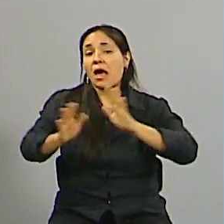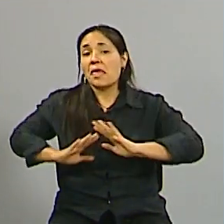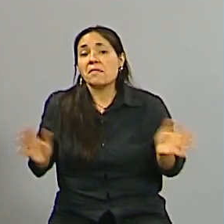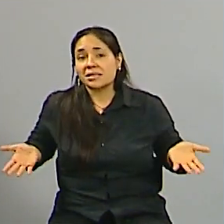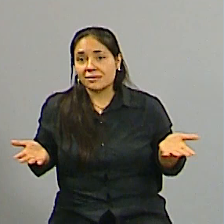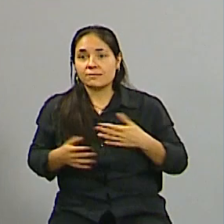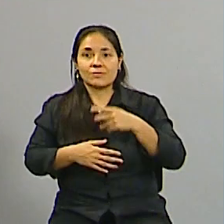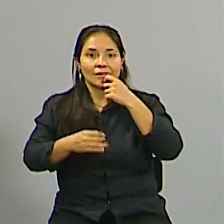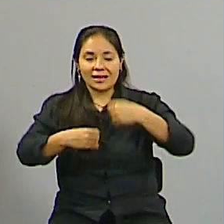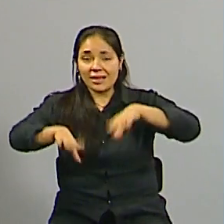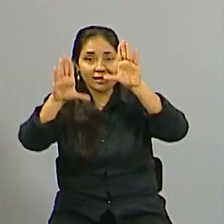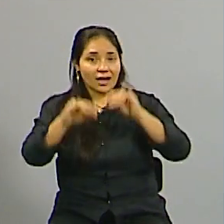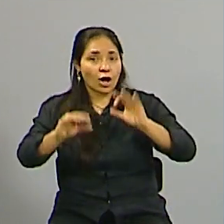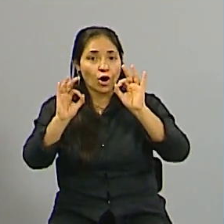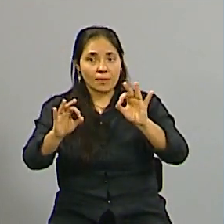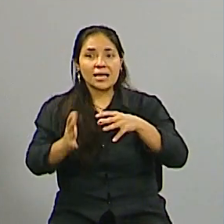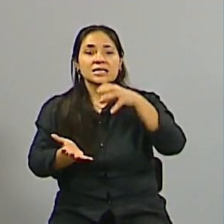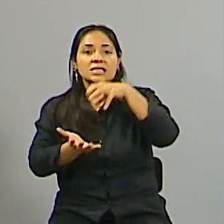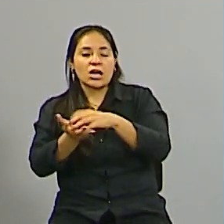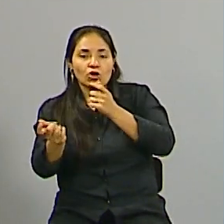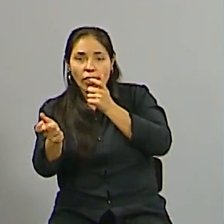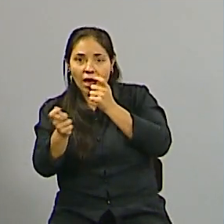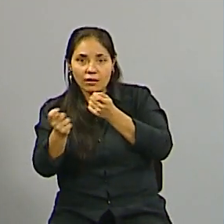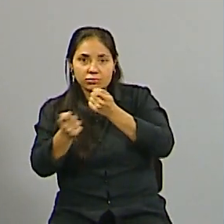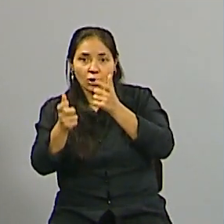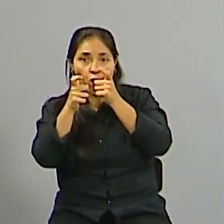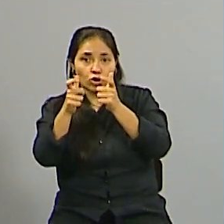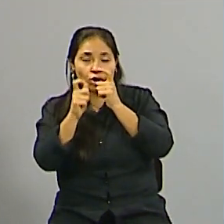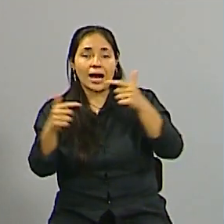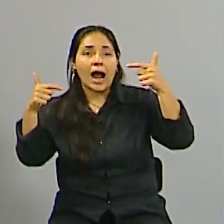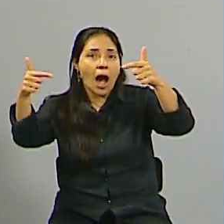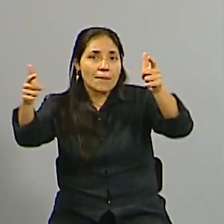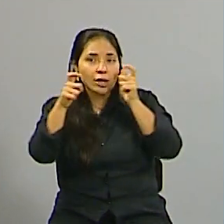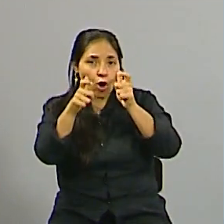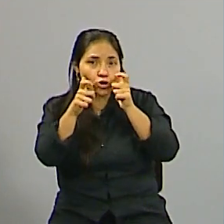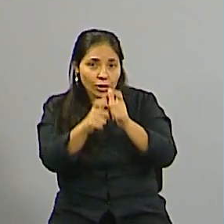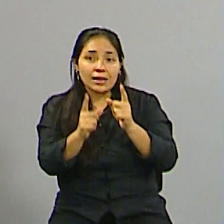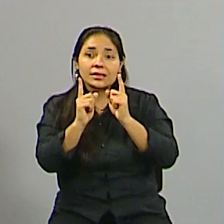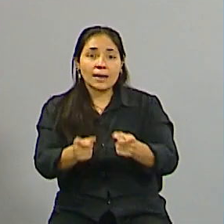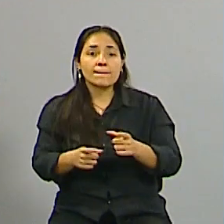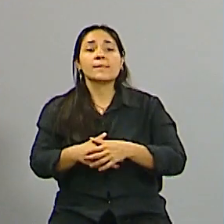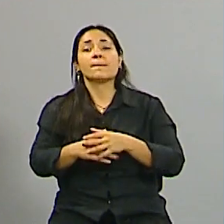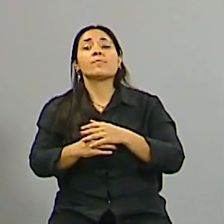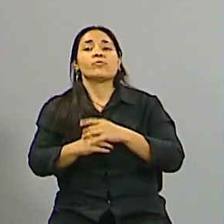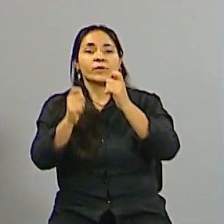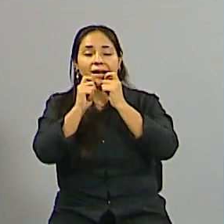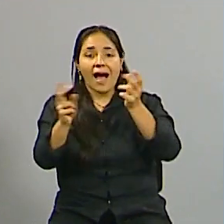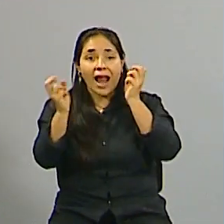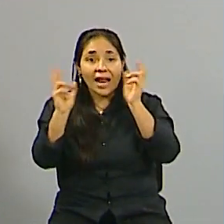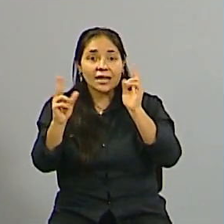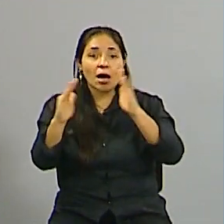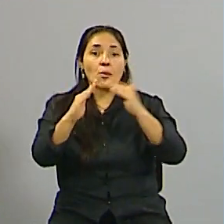es integral y hay un centro de monitoreo por medio, más allá de estar monitoreando las cámaras, también cada alerta que saltó en un